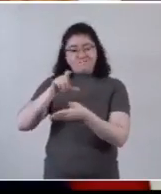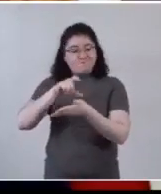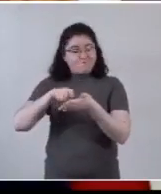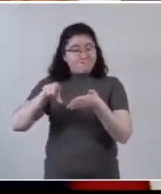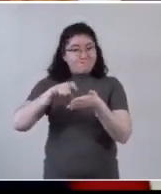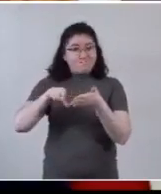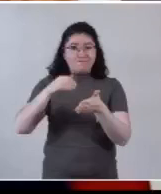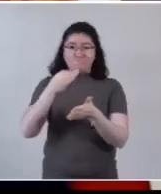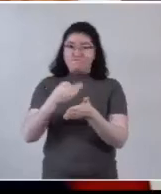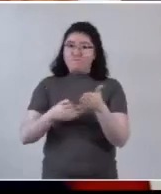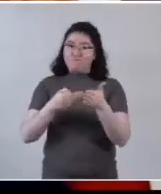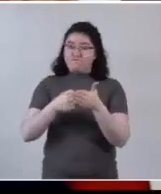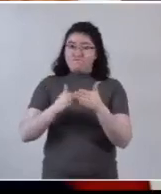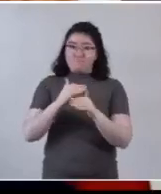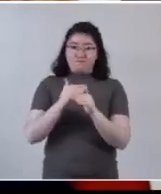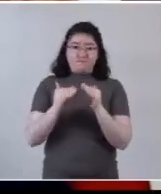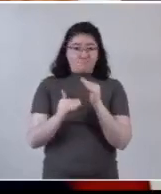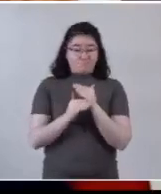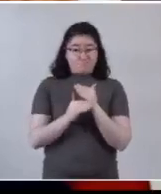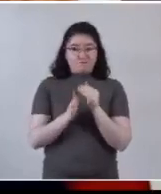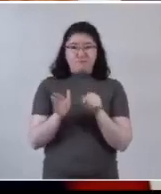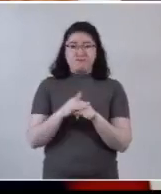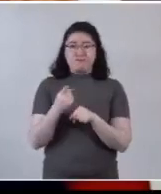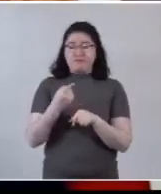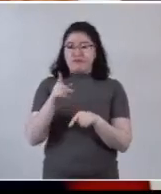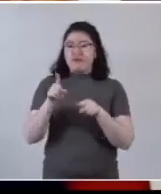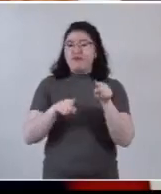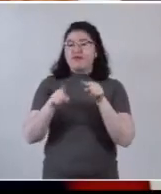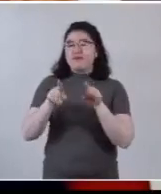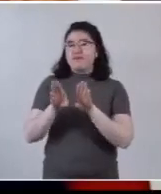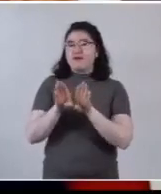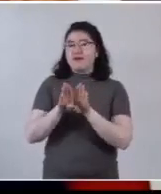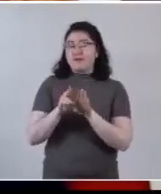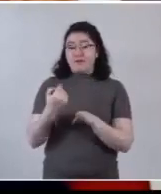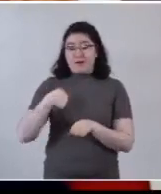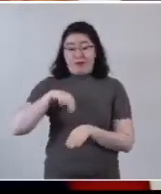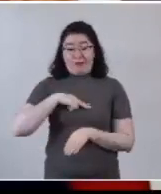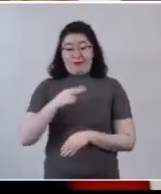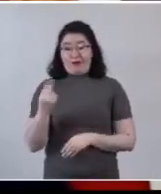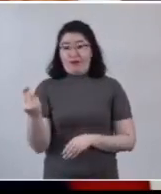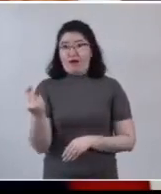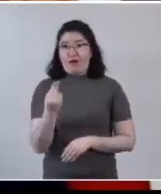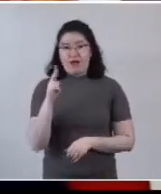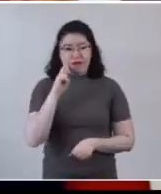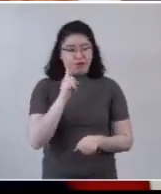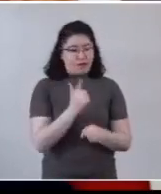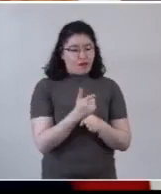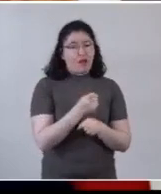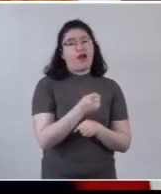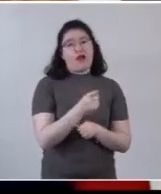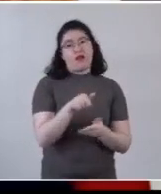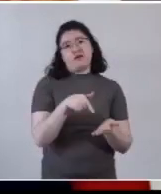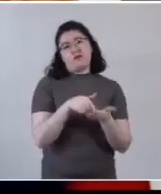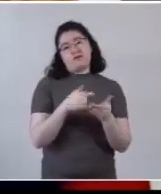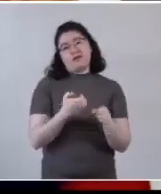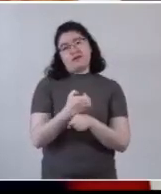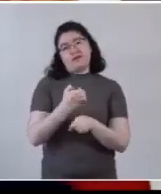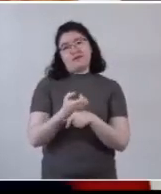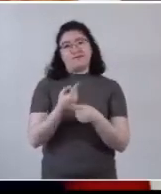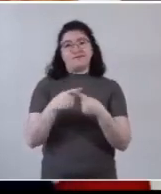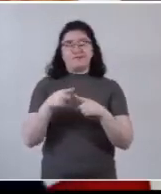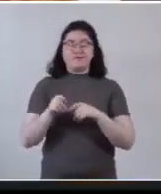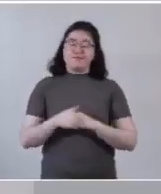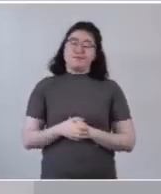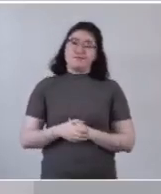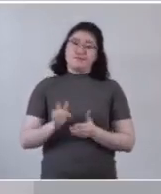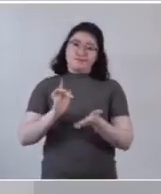falta de acuerdo a cómo se vaya presentando la necesidad en las distintas entidades federativas.